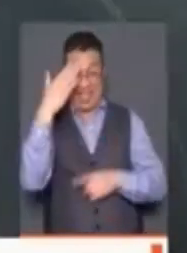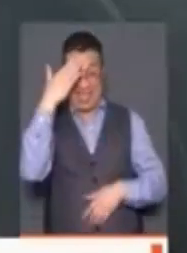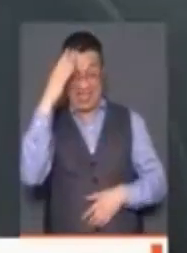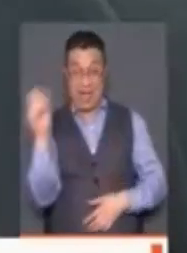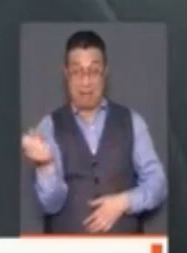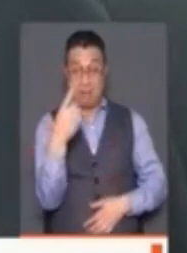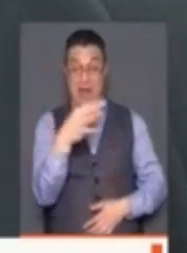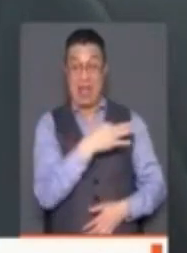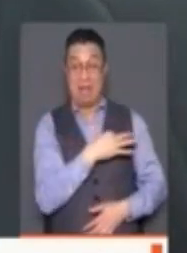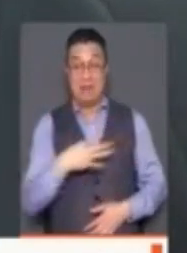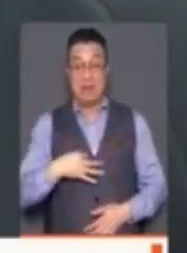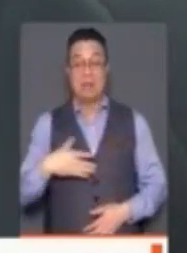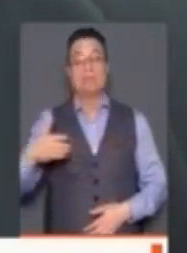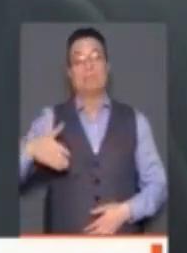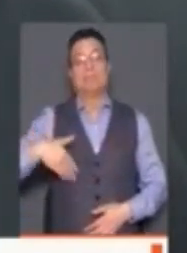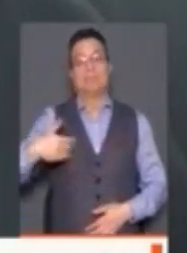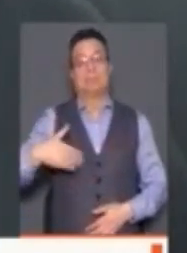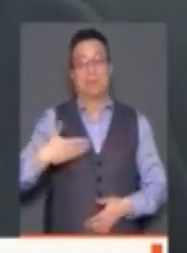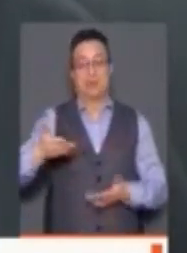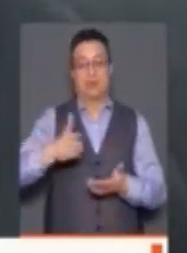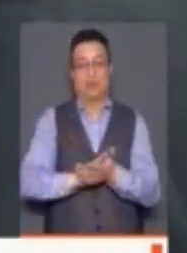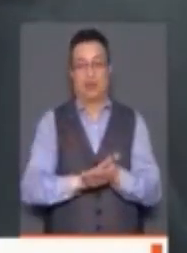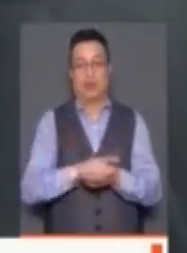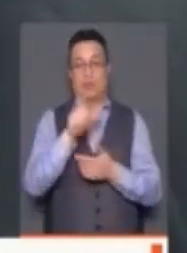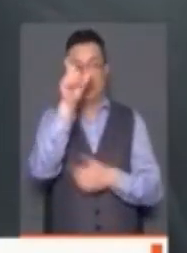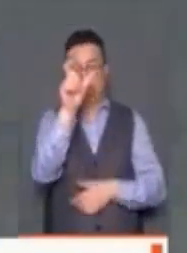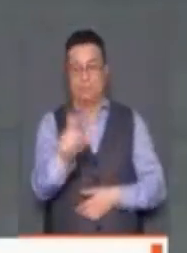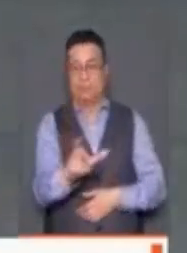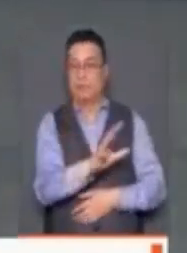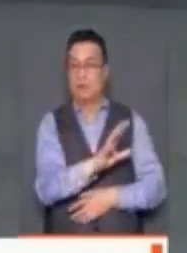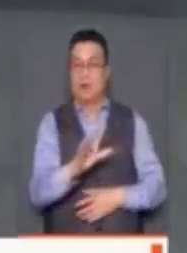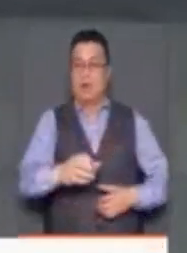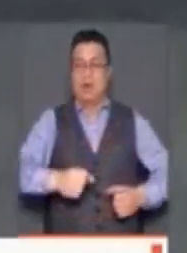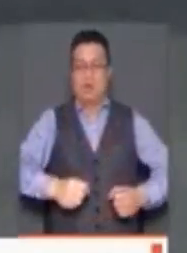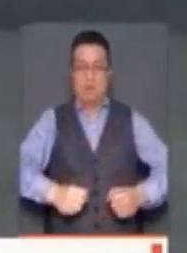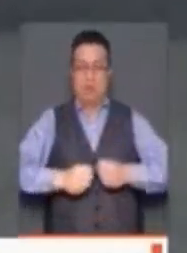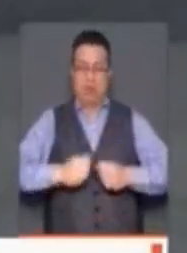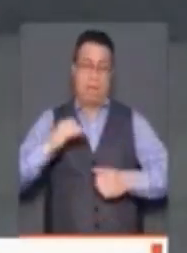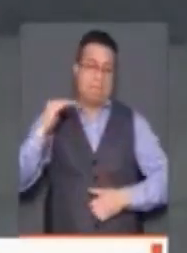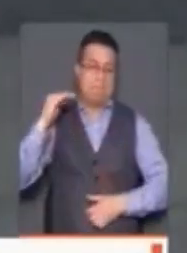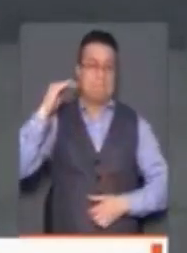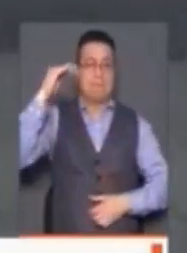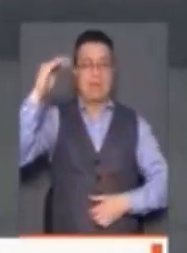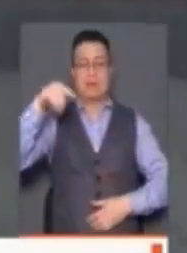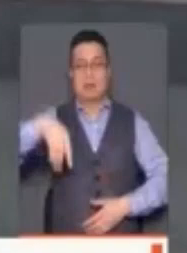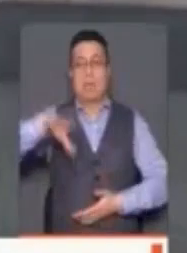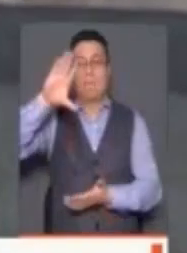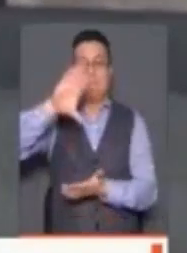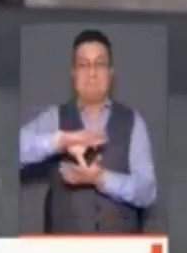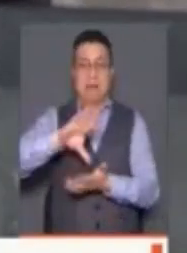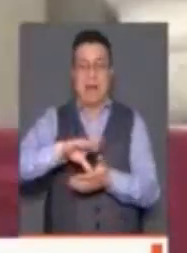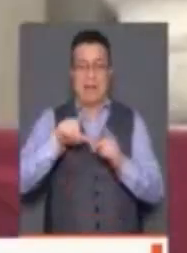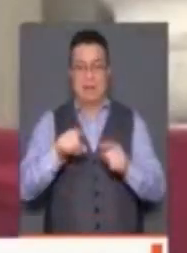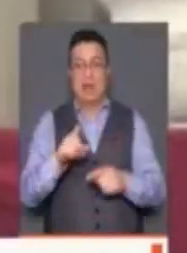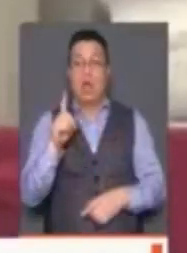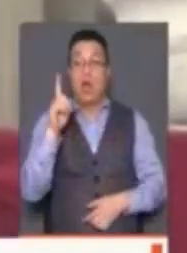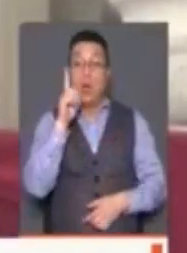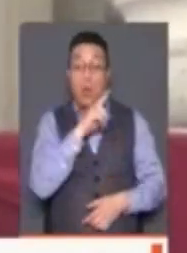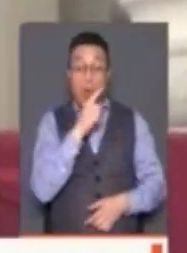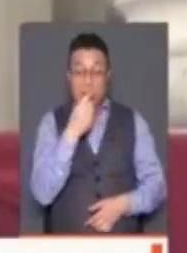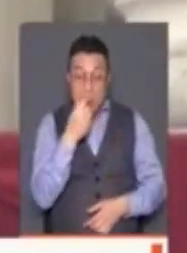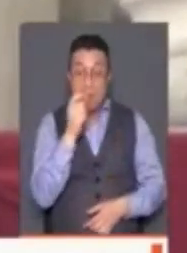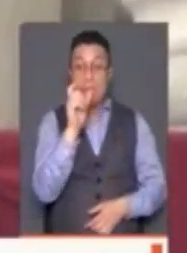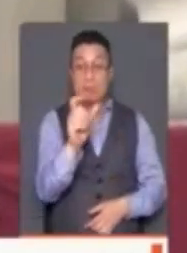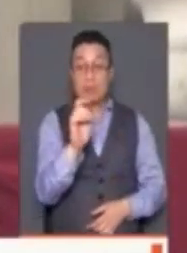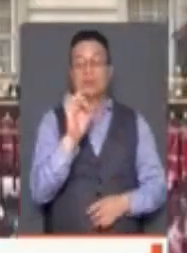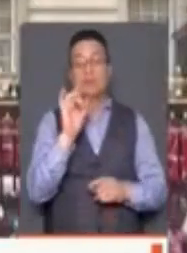lamentó la muerte de la monarca, calificándola como la roca y fuente de estabilidad para el país. Su última frase estampa el fin